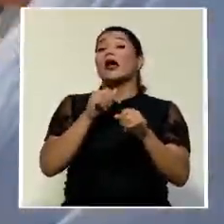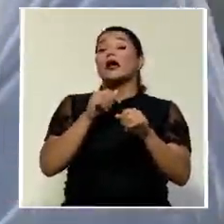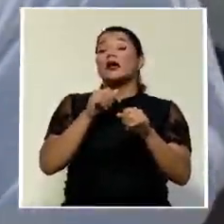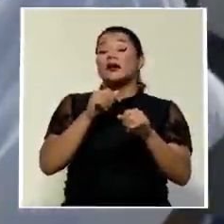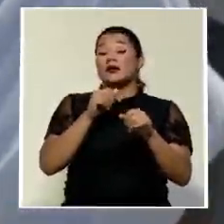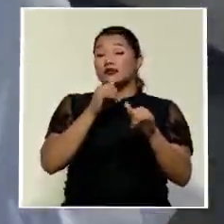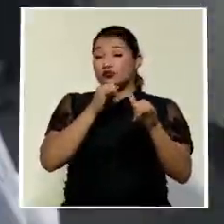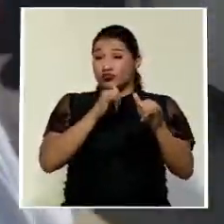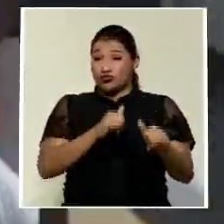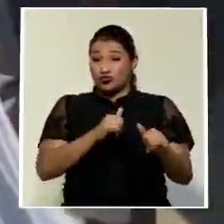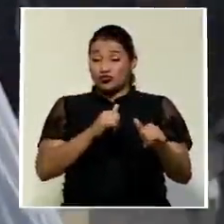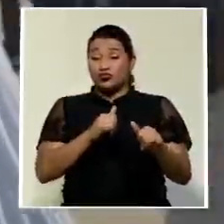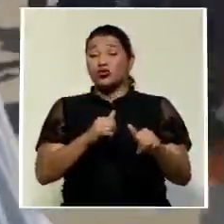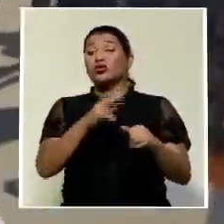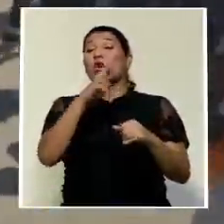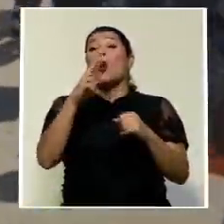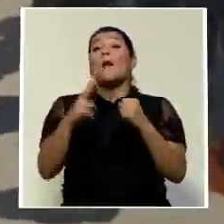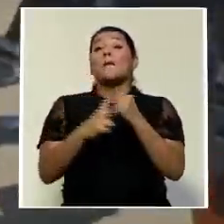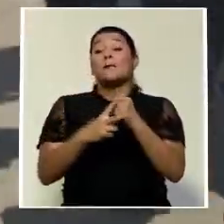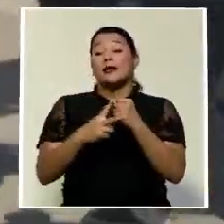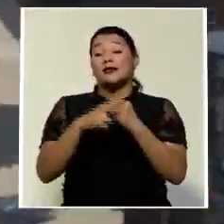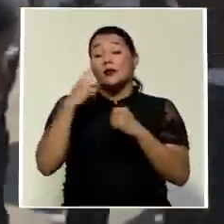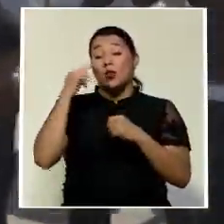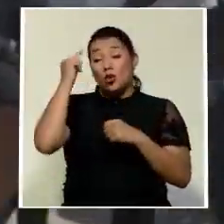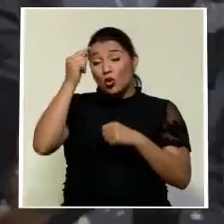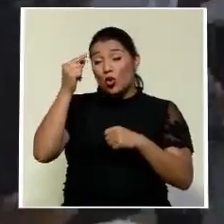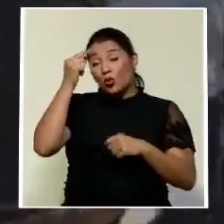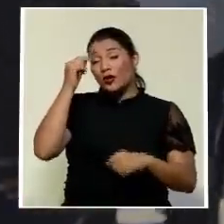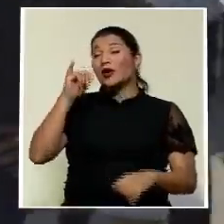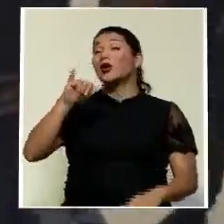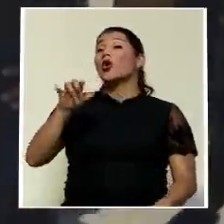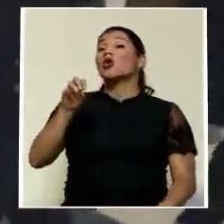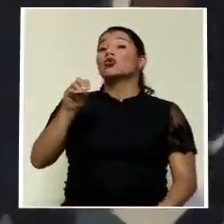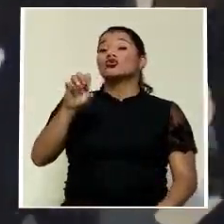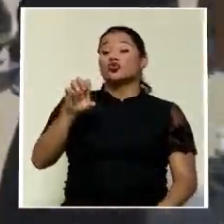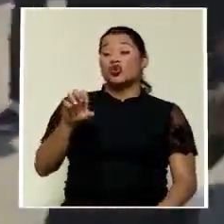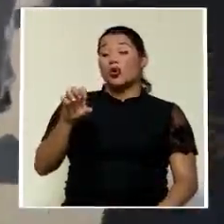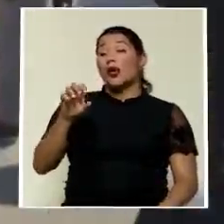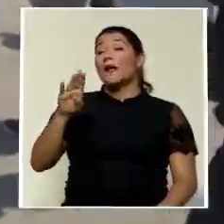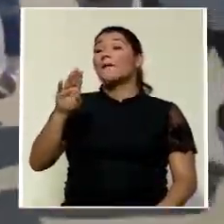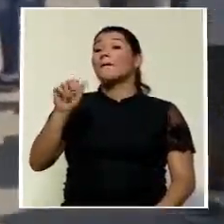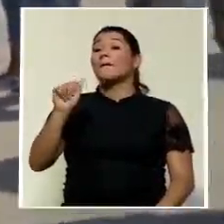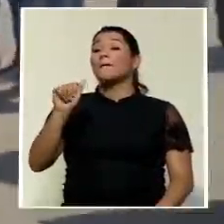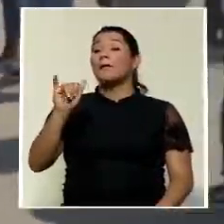Daniel Foot denunció las deportaciones del gobierno de Joe Biden de miles de haitianos que cruzan la